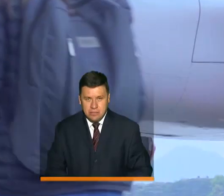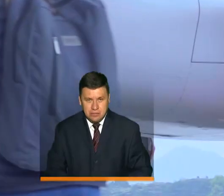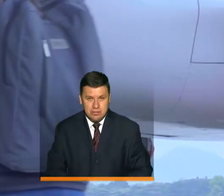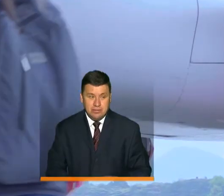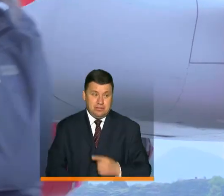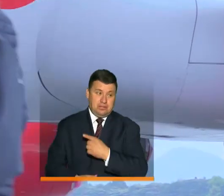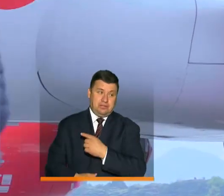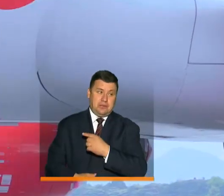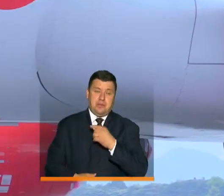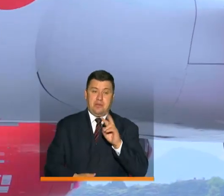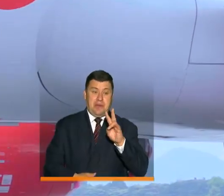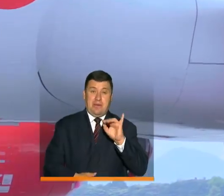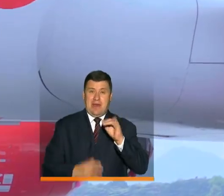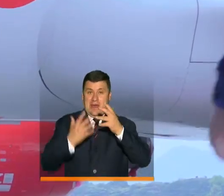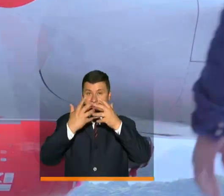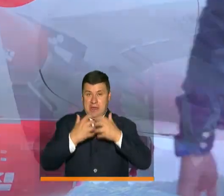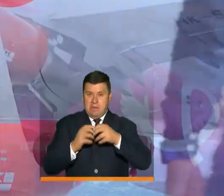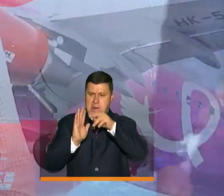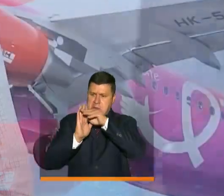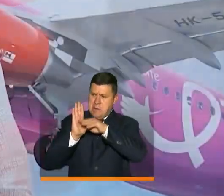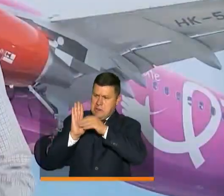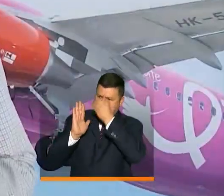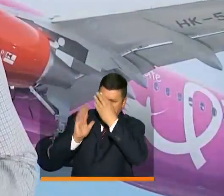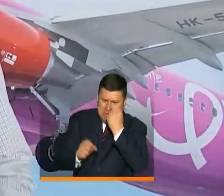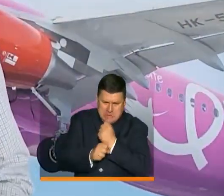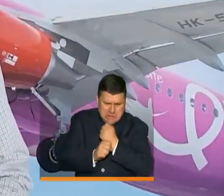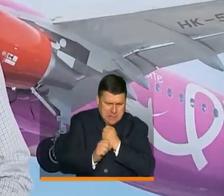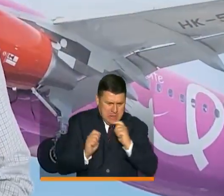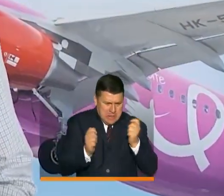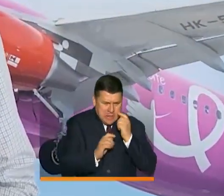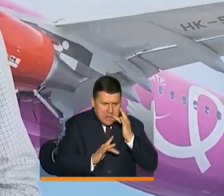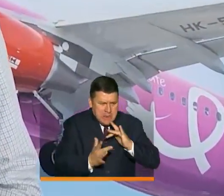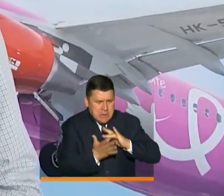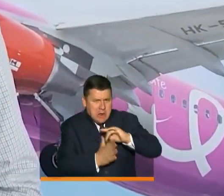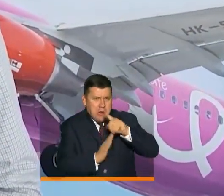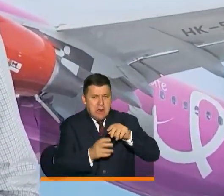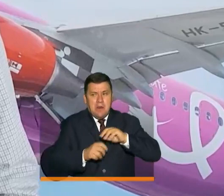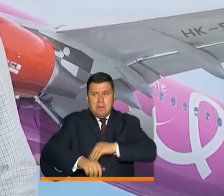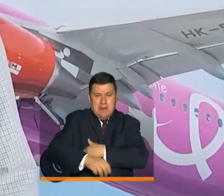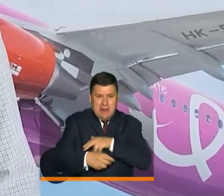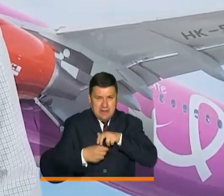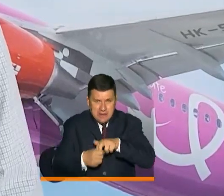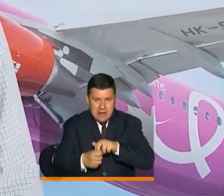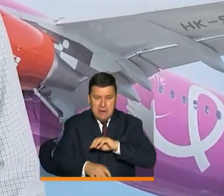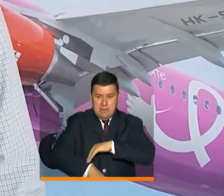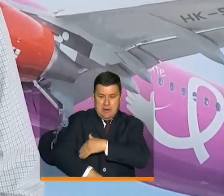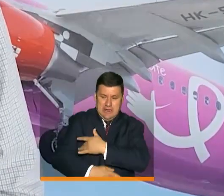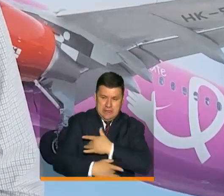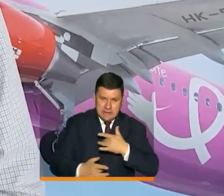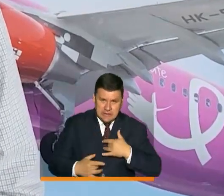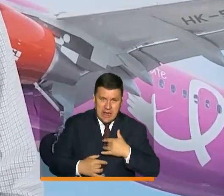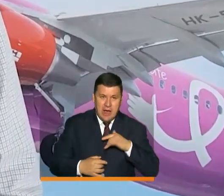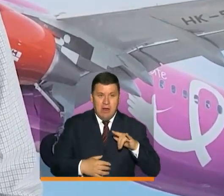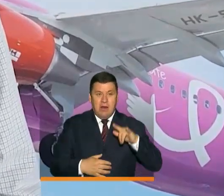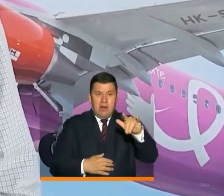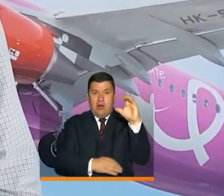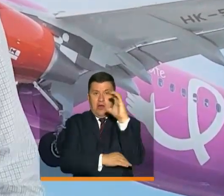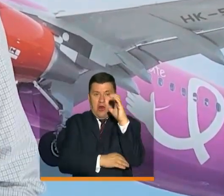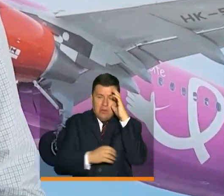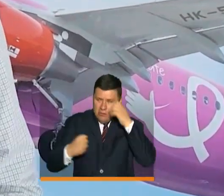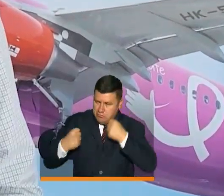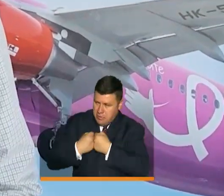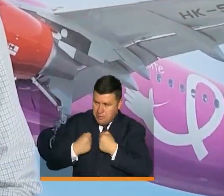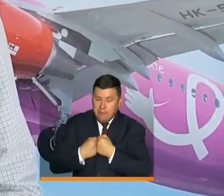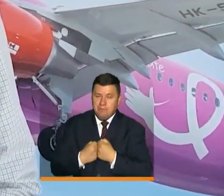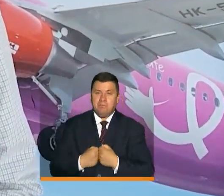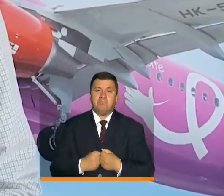Viva Air ha venido trabajando sus protocolos de bioseguridad con el Ministerio de Transporte, el Ministerio de Salud y la Aeronáutica Civil Colombiana.